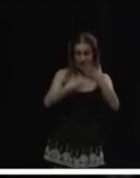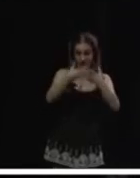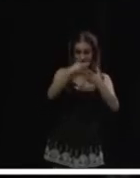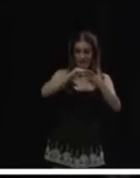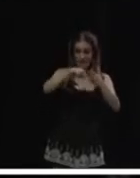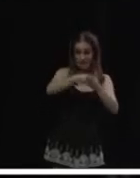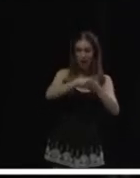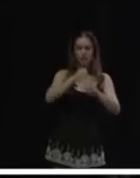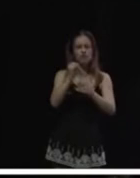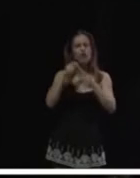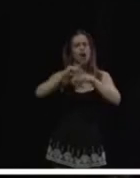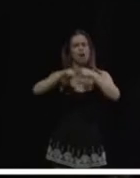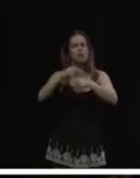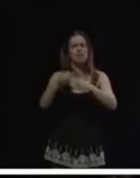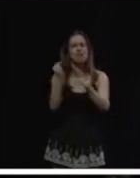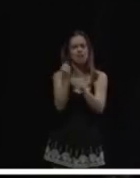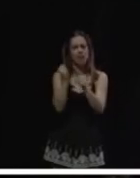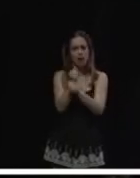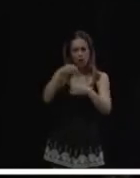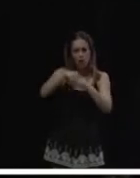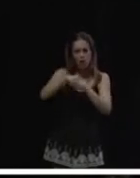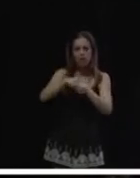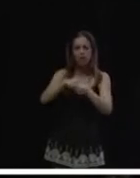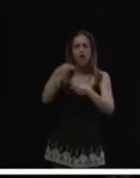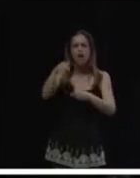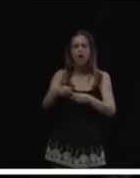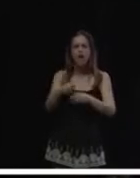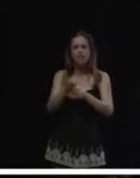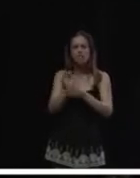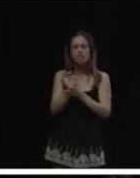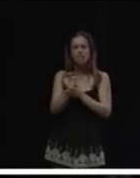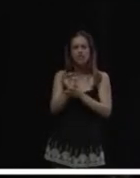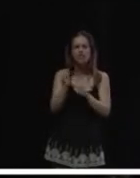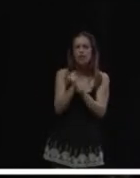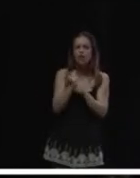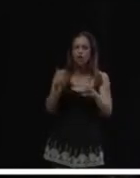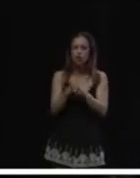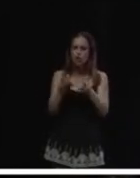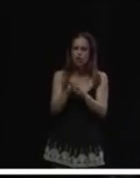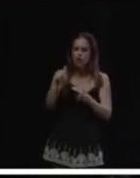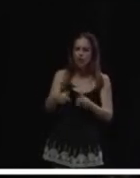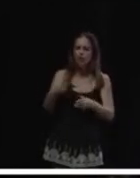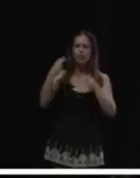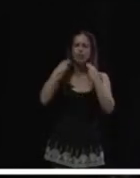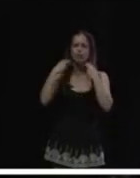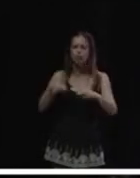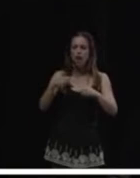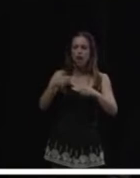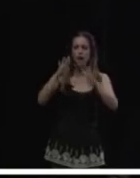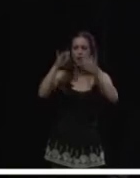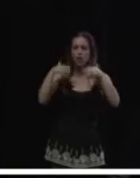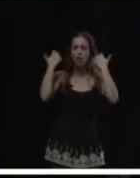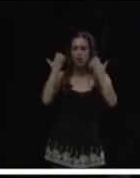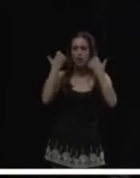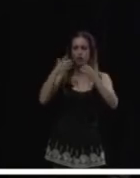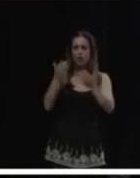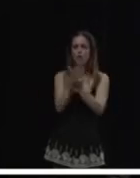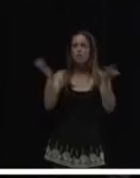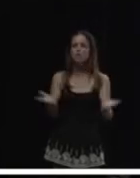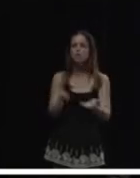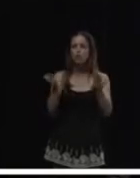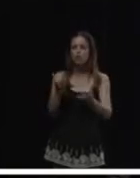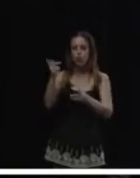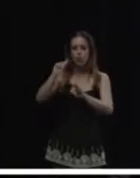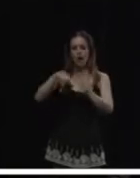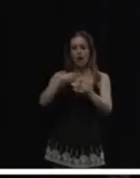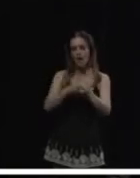familia trabajadora, es graduada social. Ha sido diputada en el Congreso, impulsó una ley para unificar la